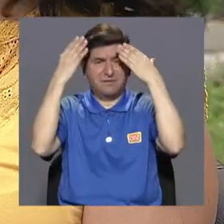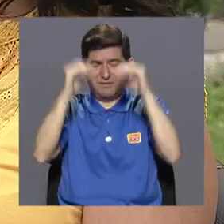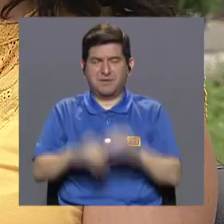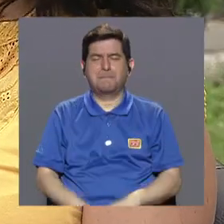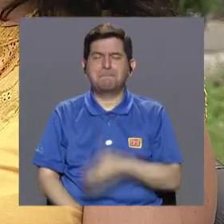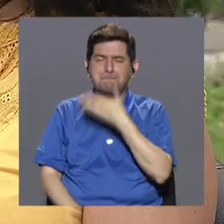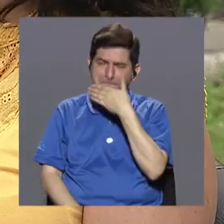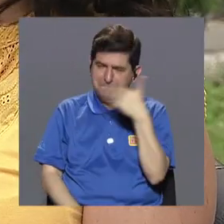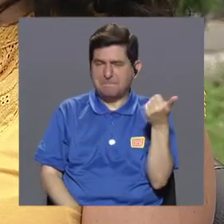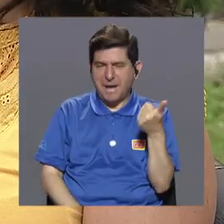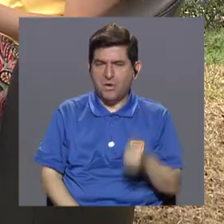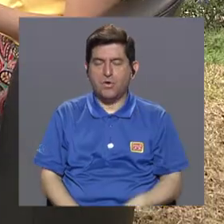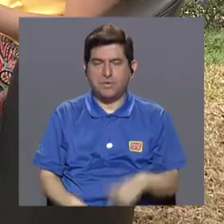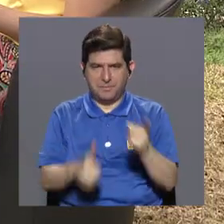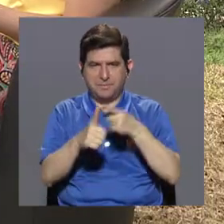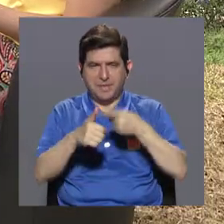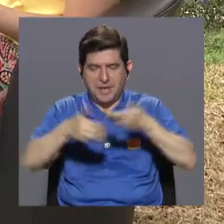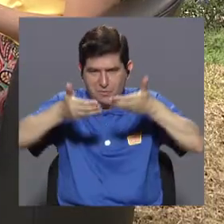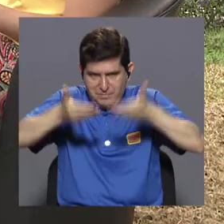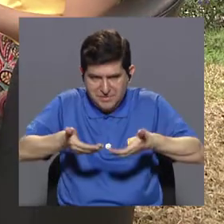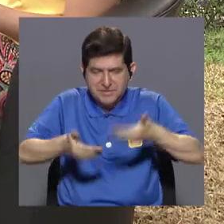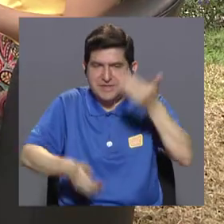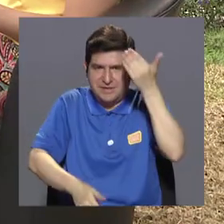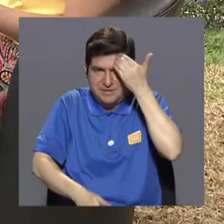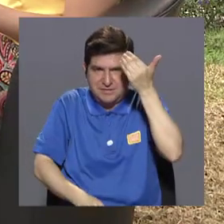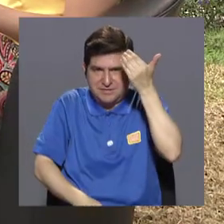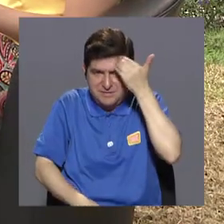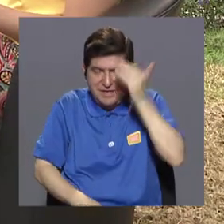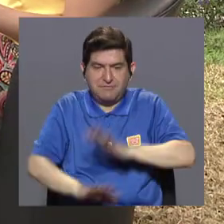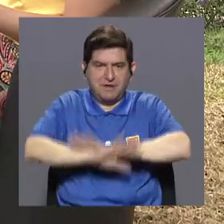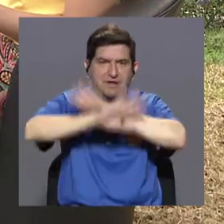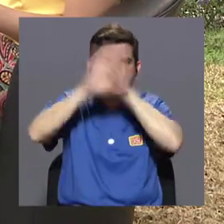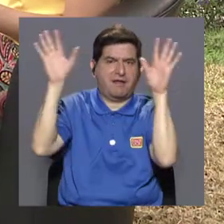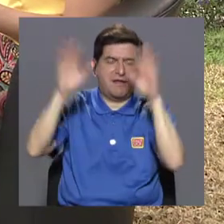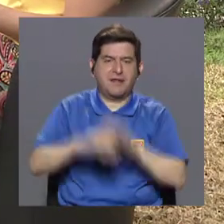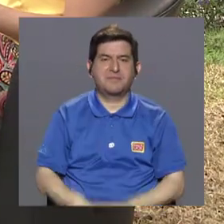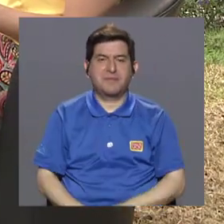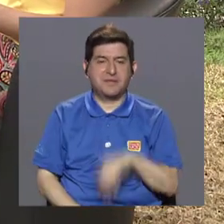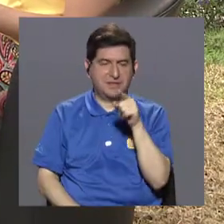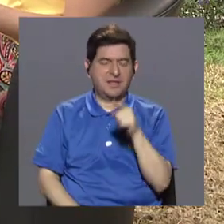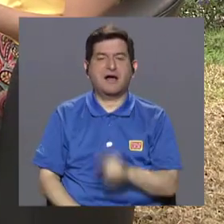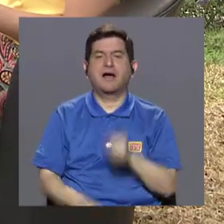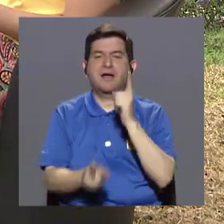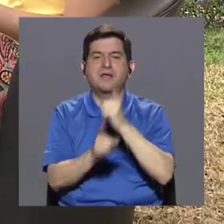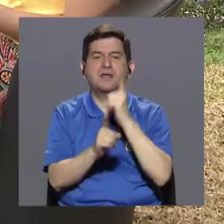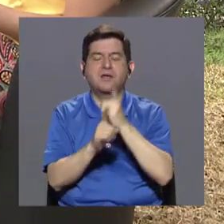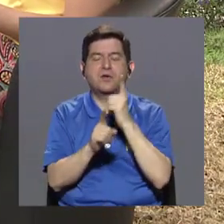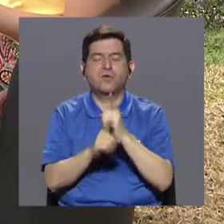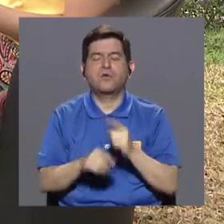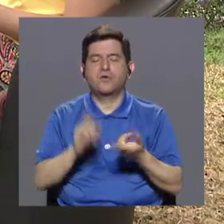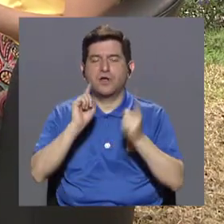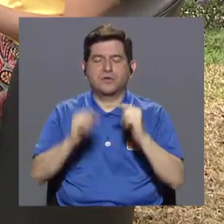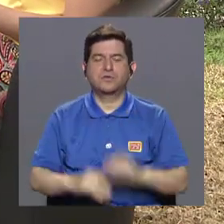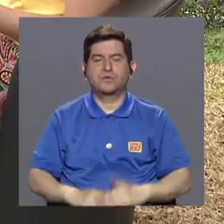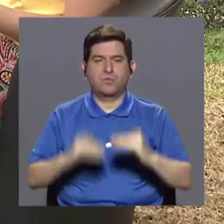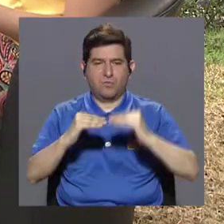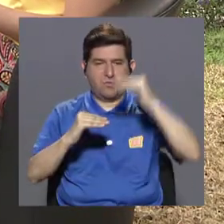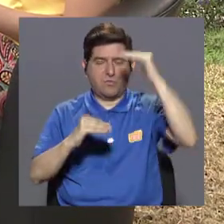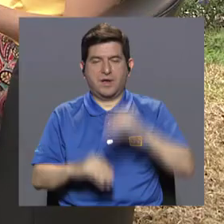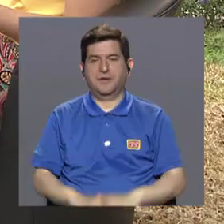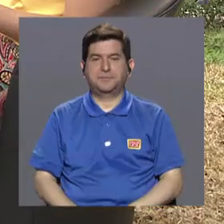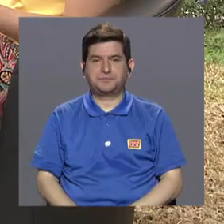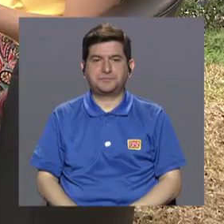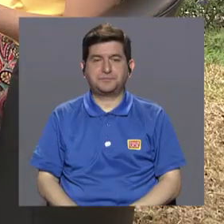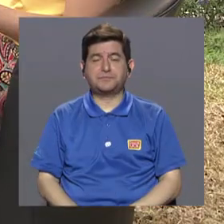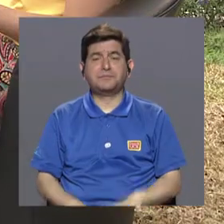referencia. Entonces siempre es mejor pesarlos y saber, ¿verdad?, claramente cuál es el peso que le corresponde, porque viene por rangos grandes, pero